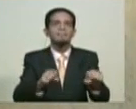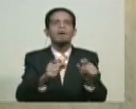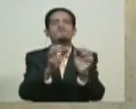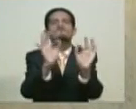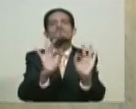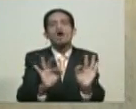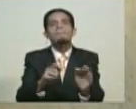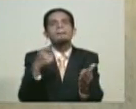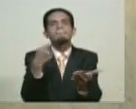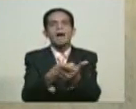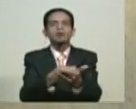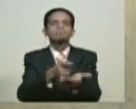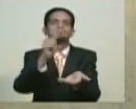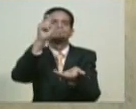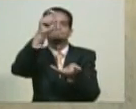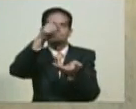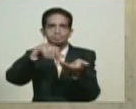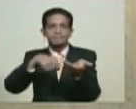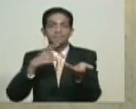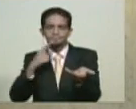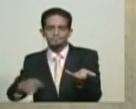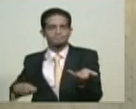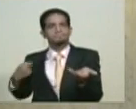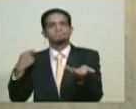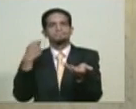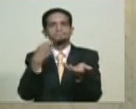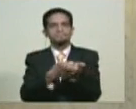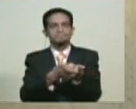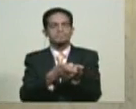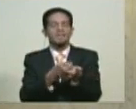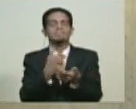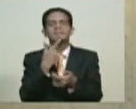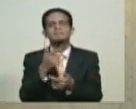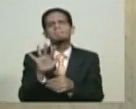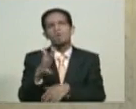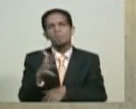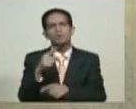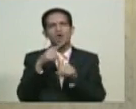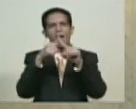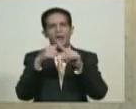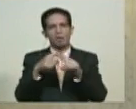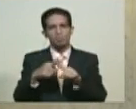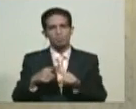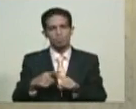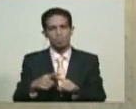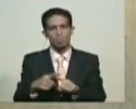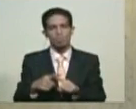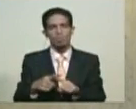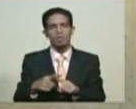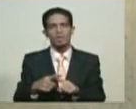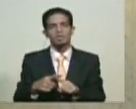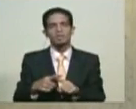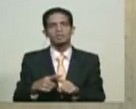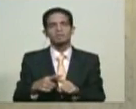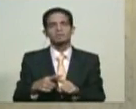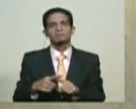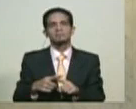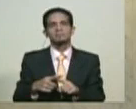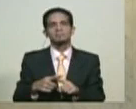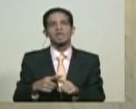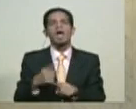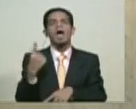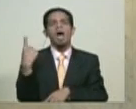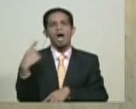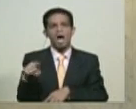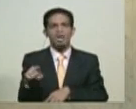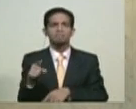Avancemos, invirtamos. Hay un cálculo que dice que tenemos 354.000 puntos